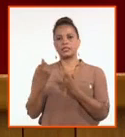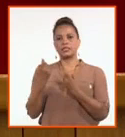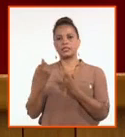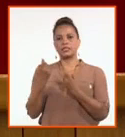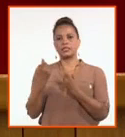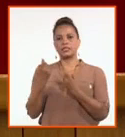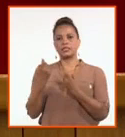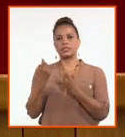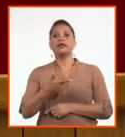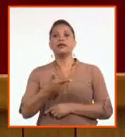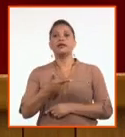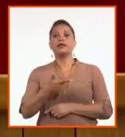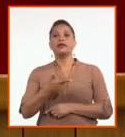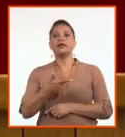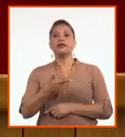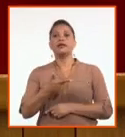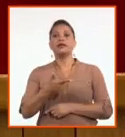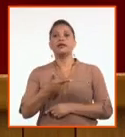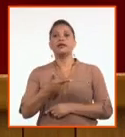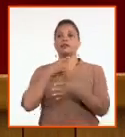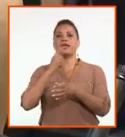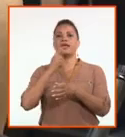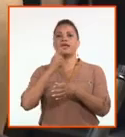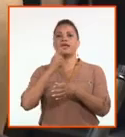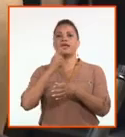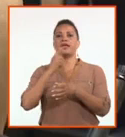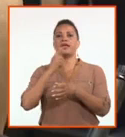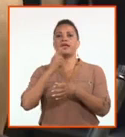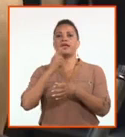técnico-artísticas y logísticas del movimiento de aficionados.